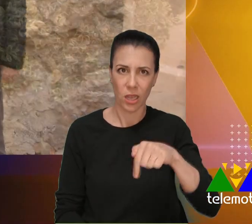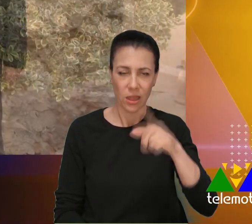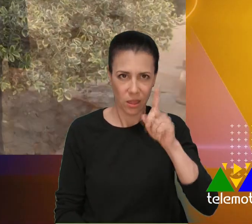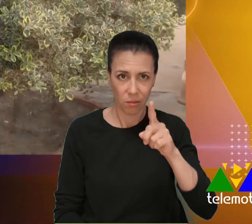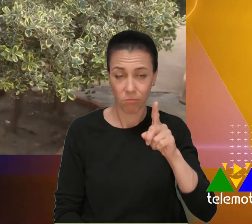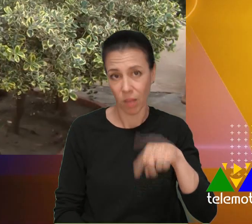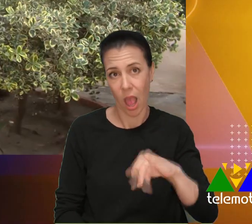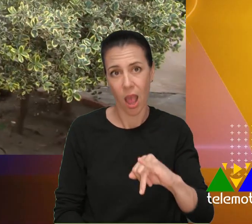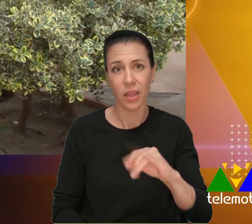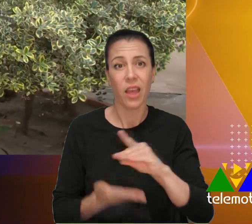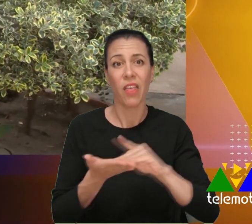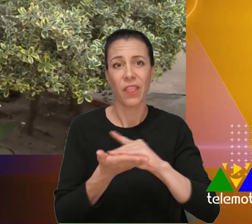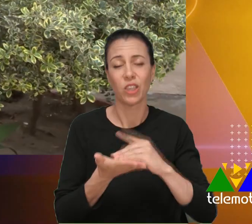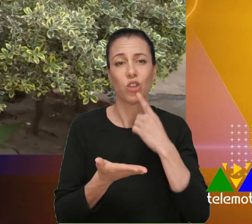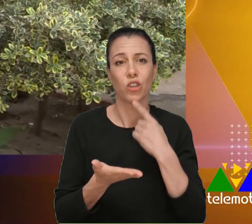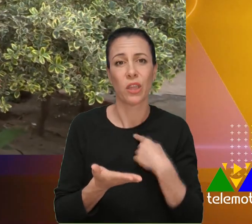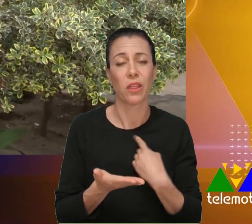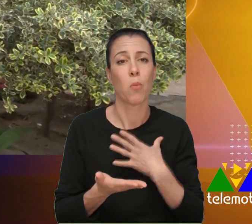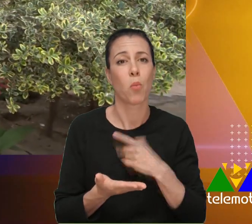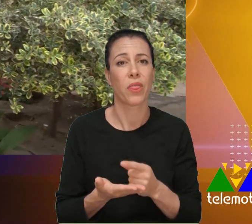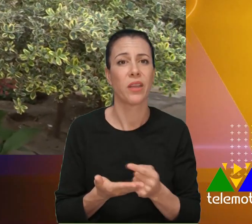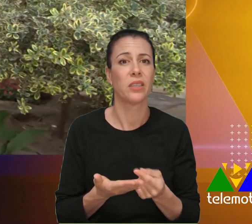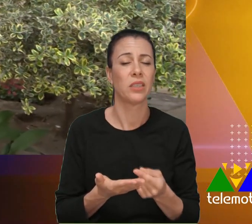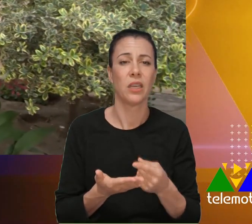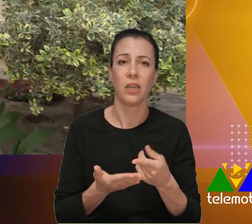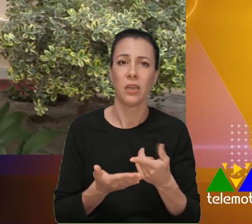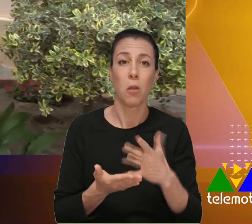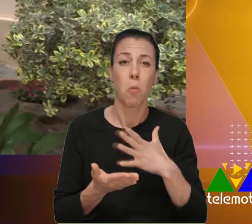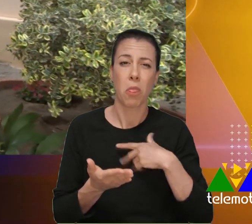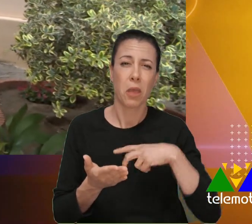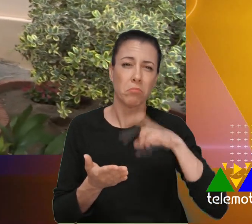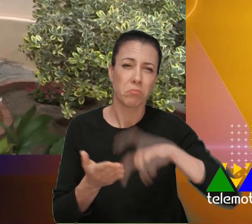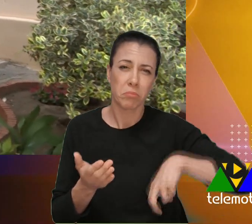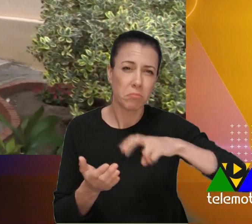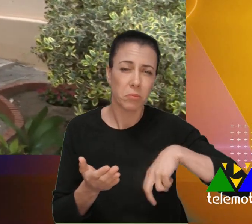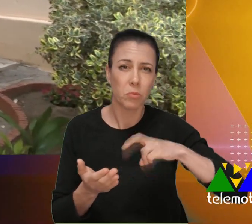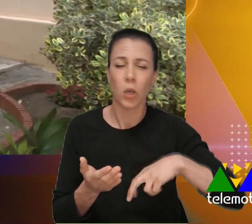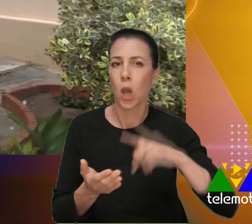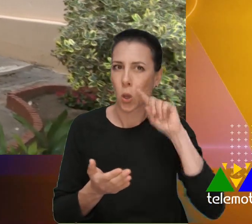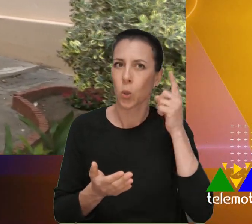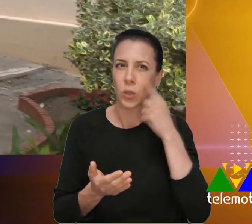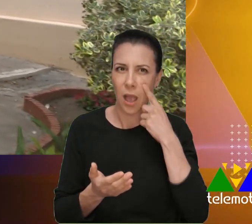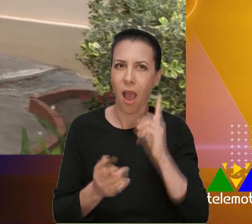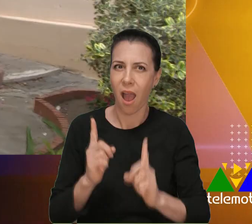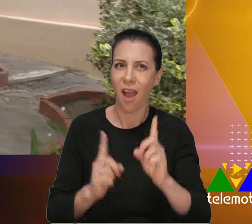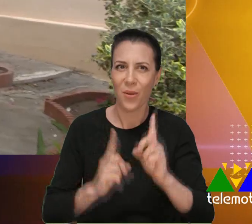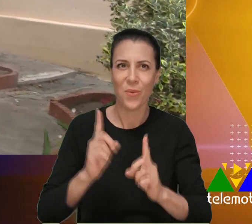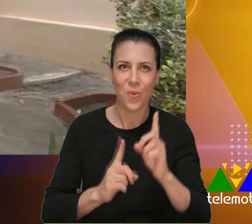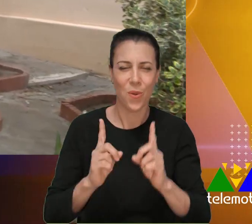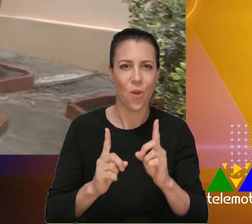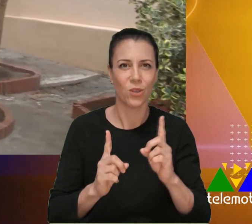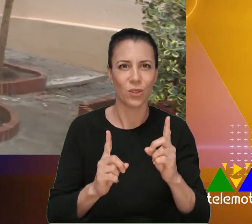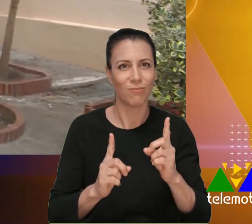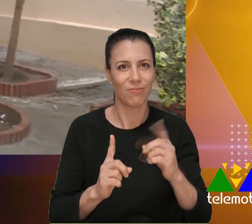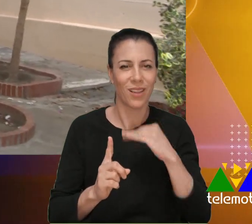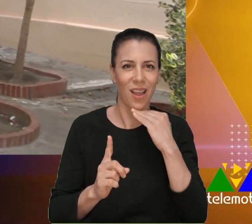también hay datos de enterramientos aquí debajo. Yo diría que si excaváramos un poquillo encontraríamos algunos enterramientos